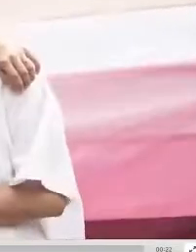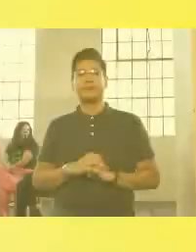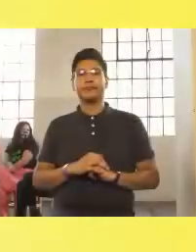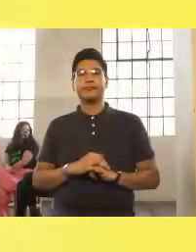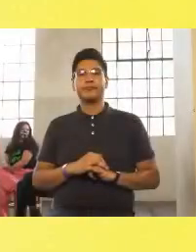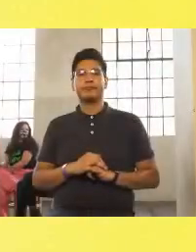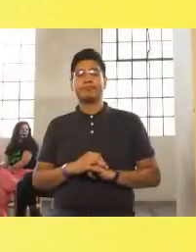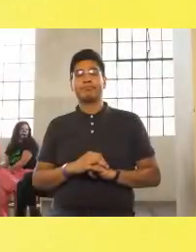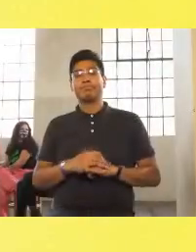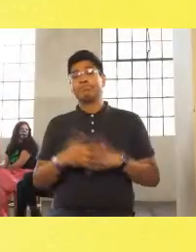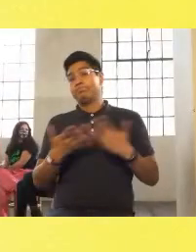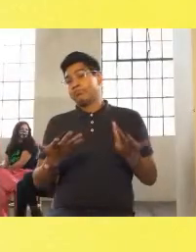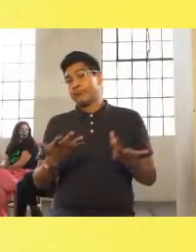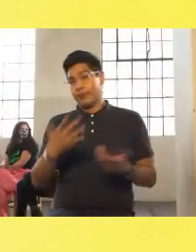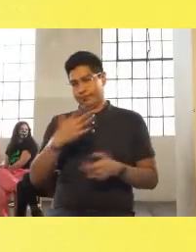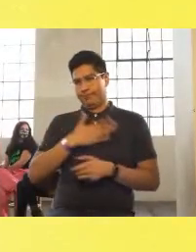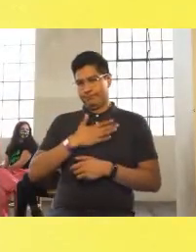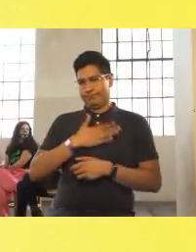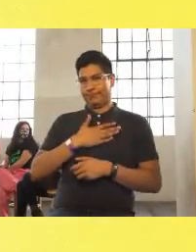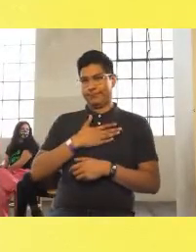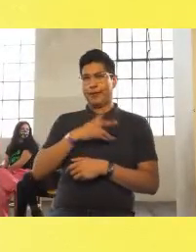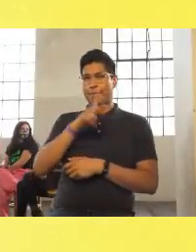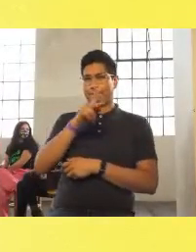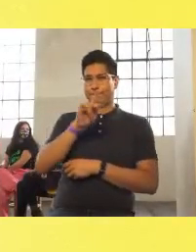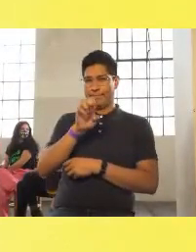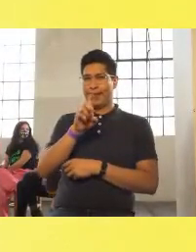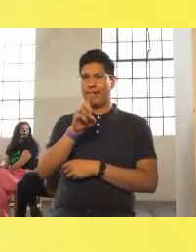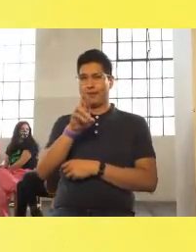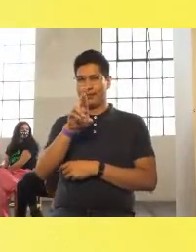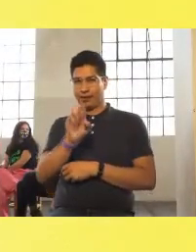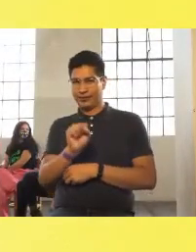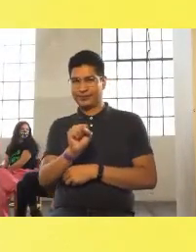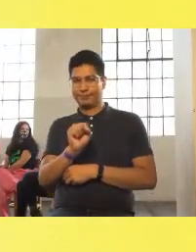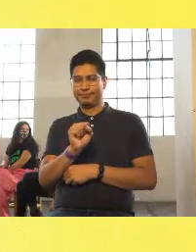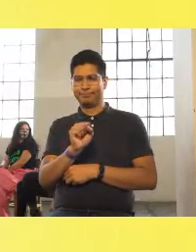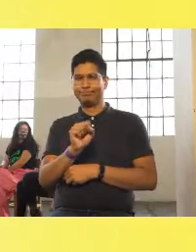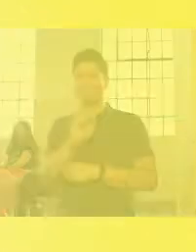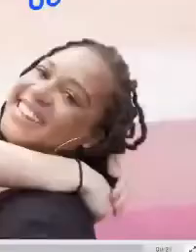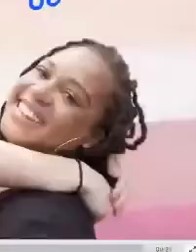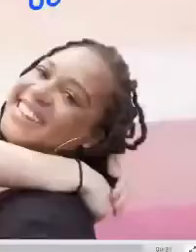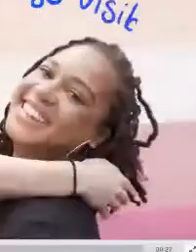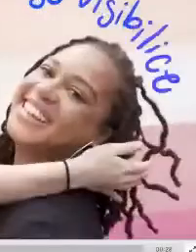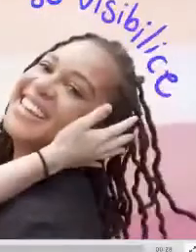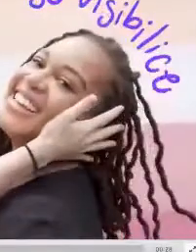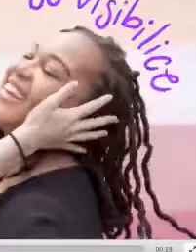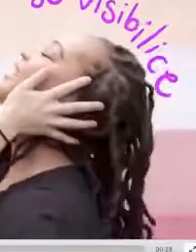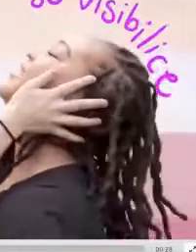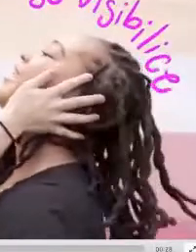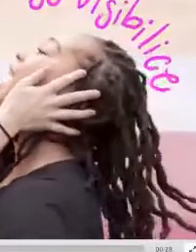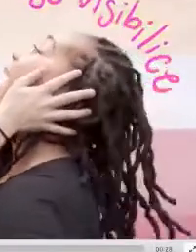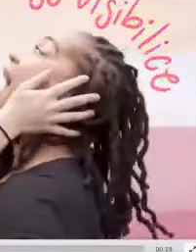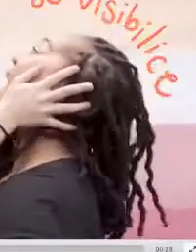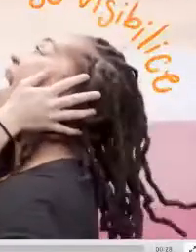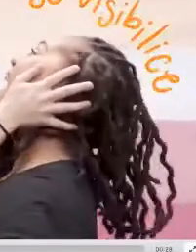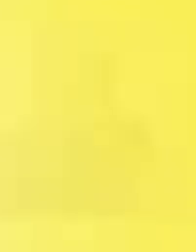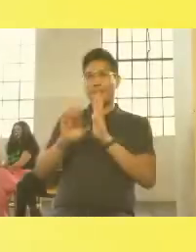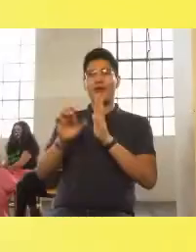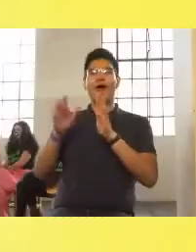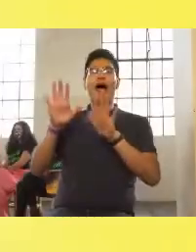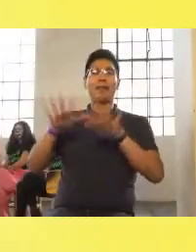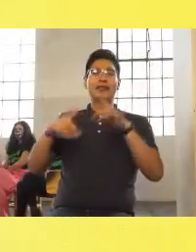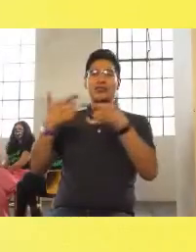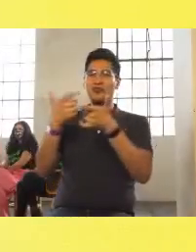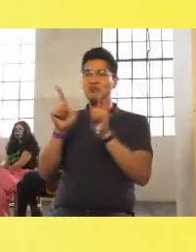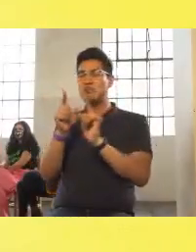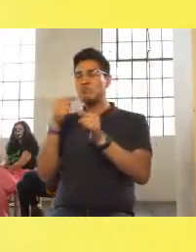Pues en el caso de Fieras, igual como ya les habíamos platicado, pues todo sucede así como súper rápido y sí, vamos a juntarnos y ta, ta, ta,